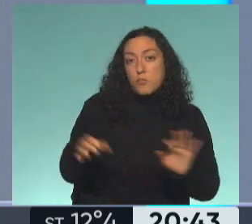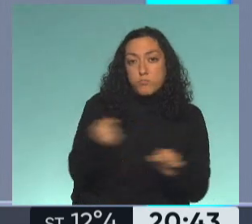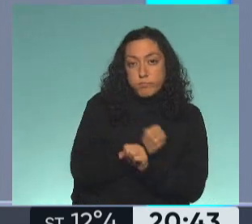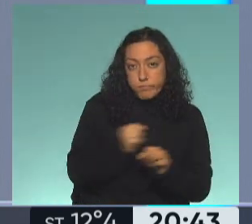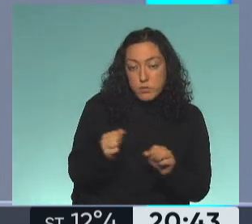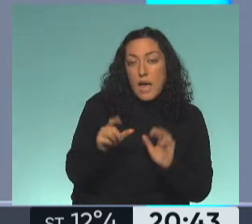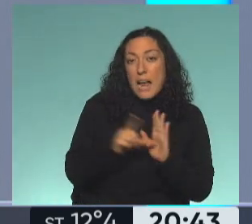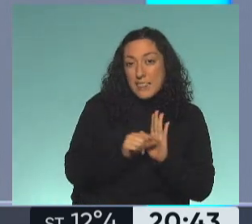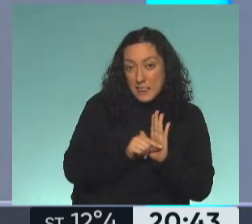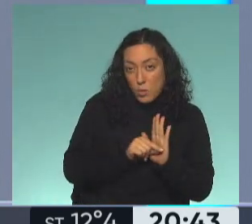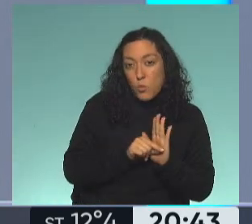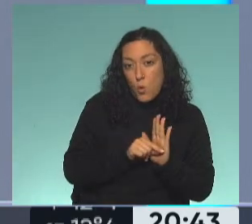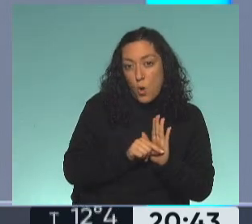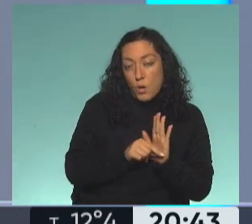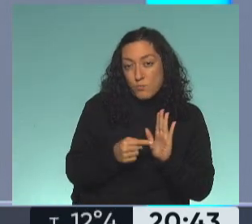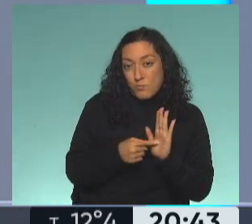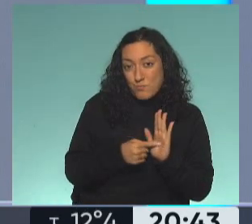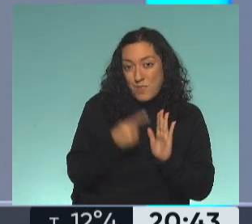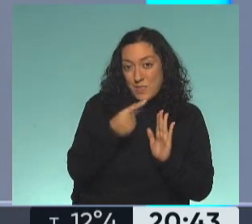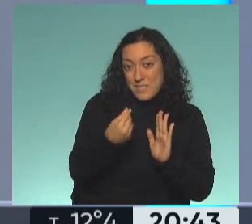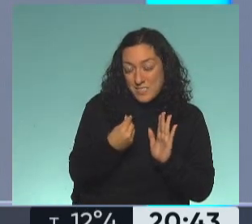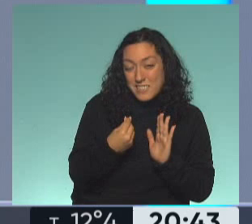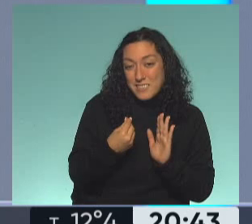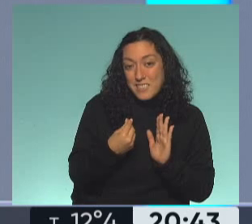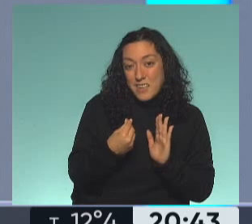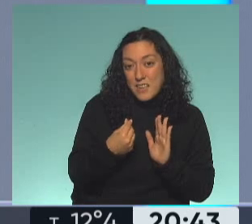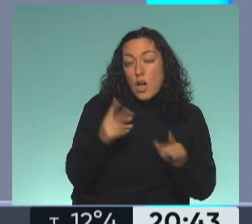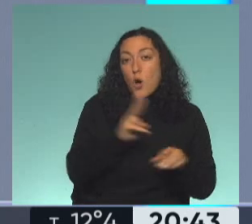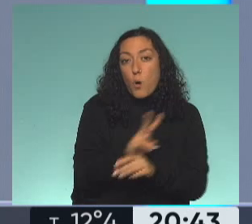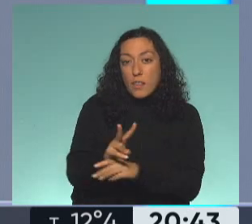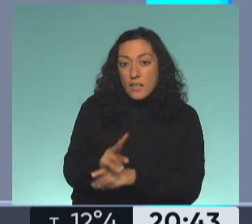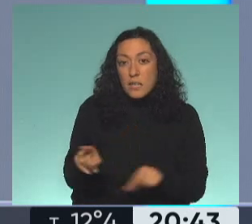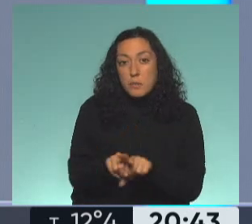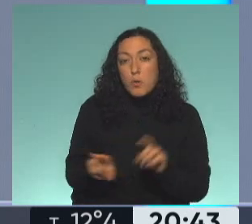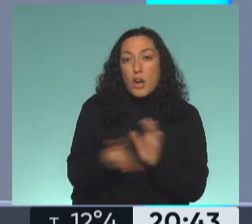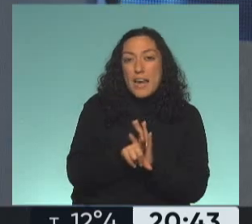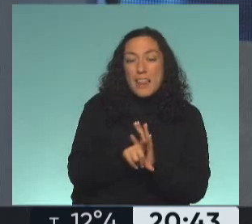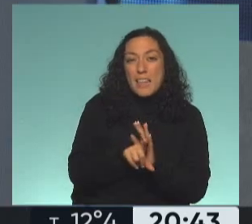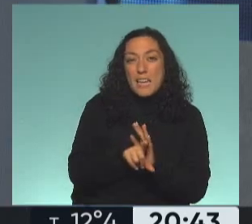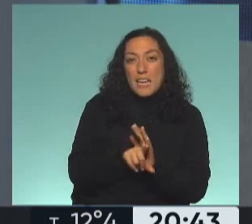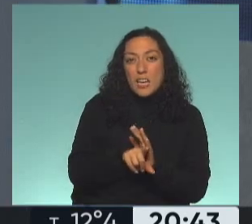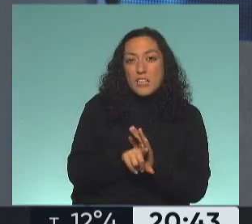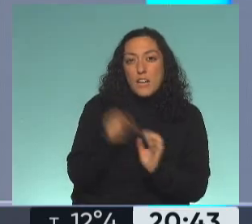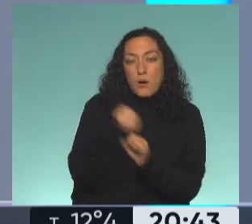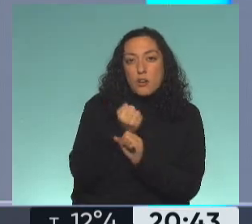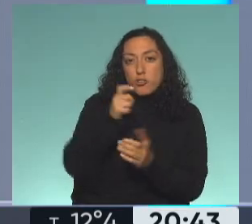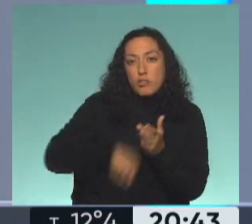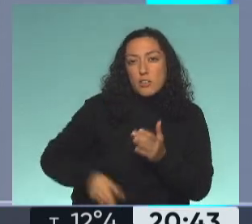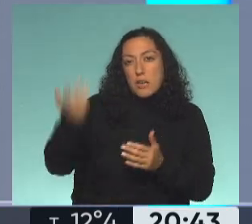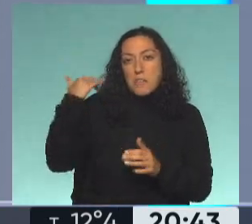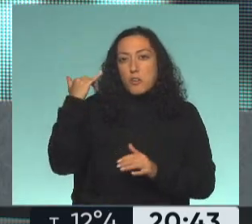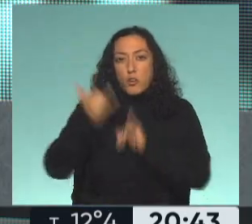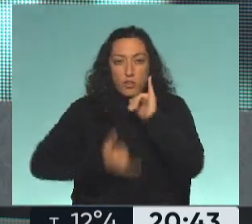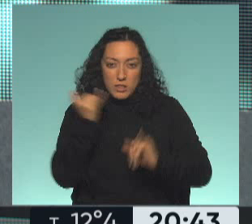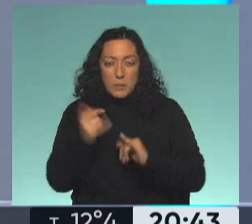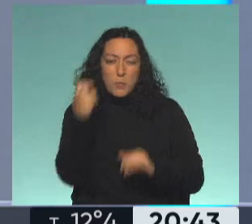finalmente el artículo que se denominaba de guarderías de la Ley de Contrato de Trabajo. Yo le contaba el otro día en Bonn,